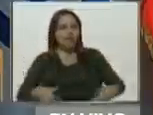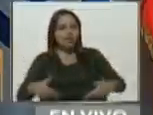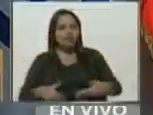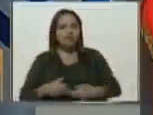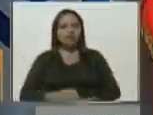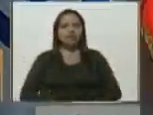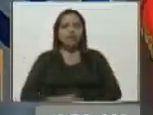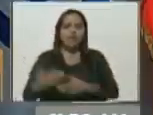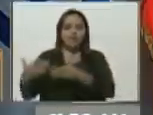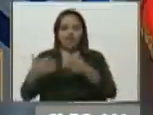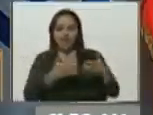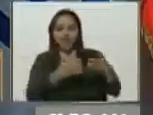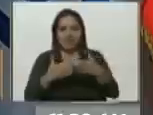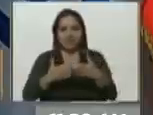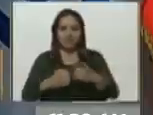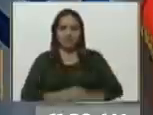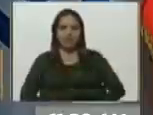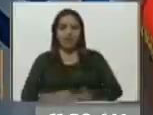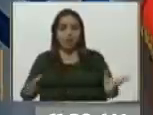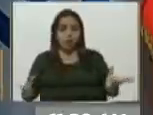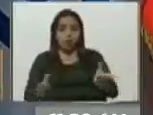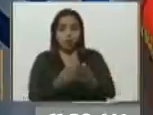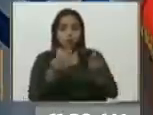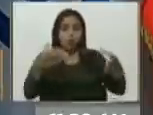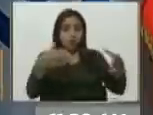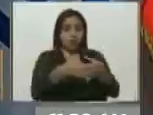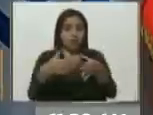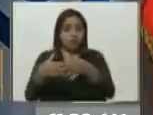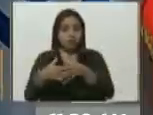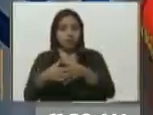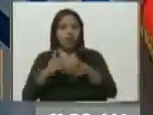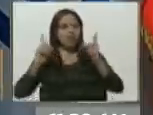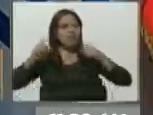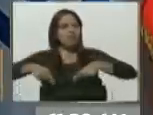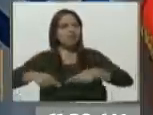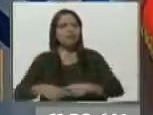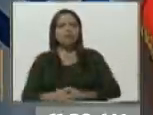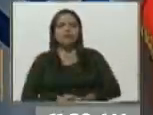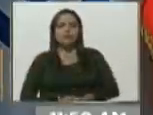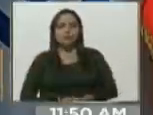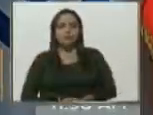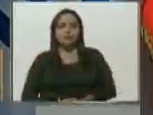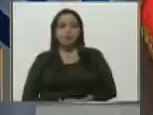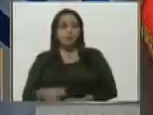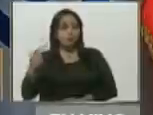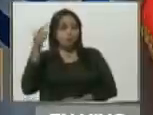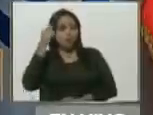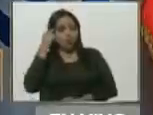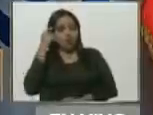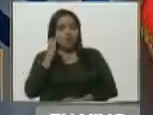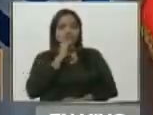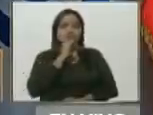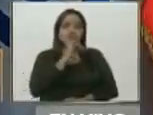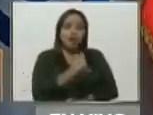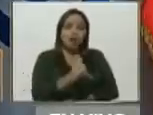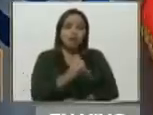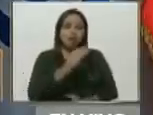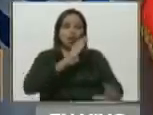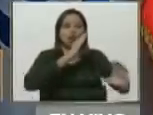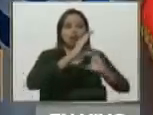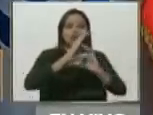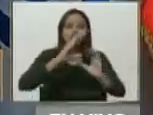de directorio con nuestro equipo y obviamente también un día para informar, para